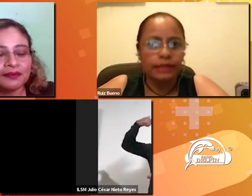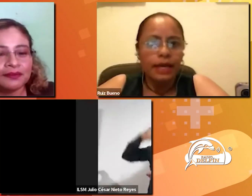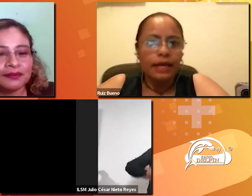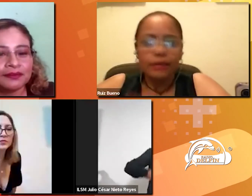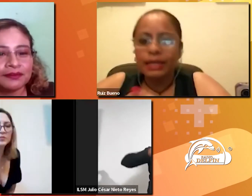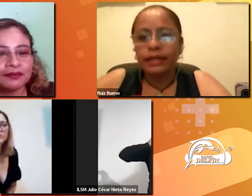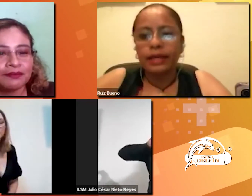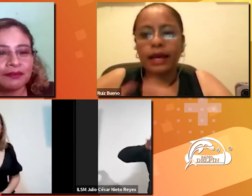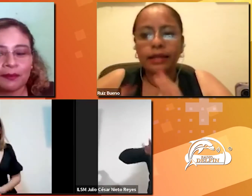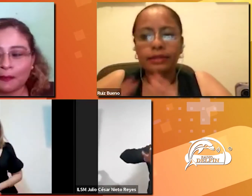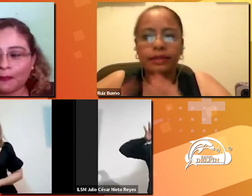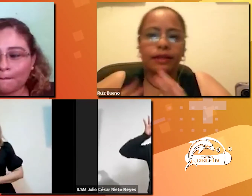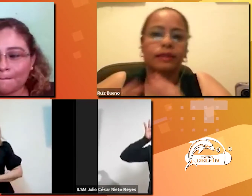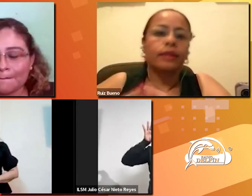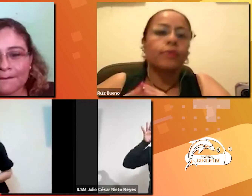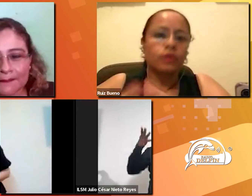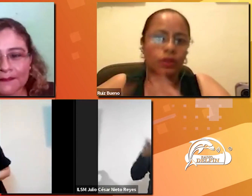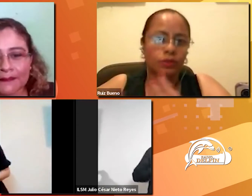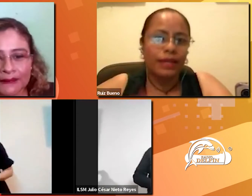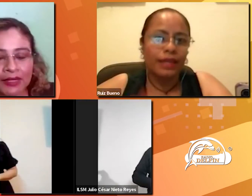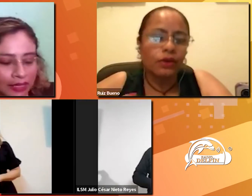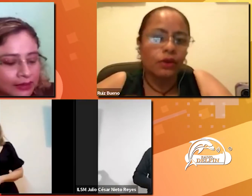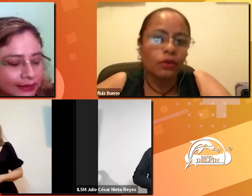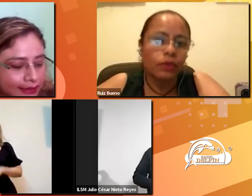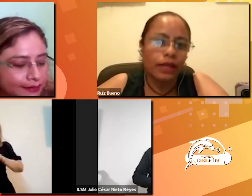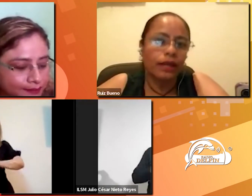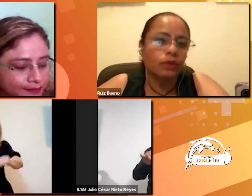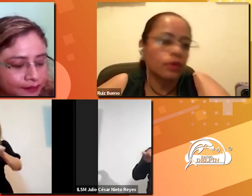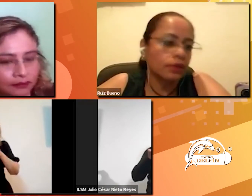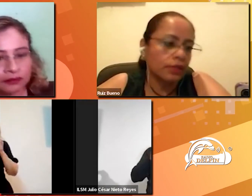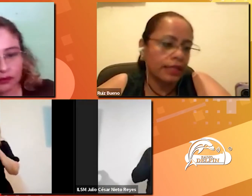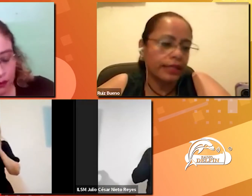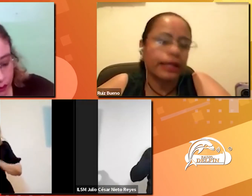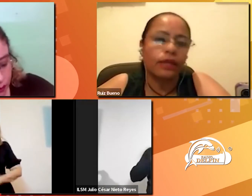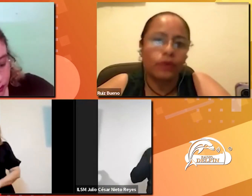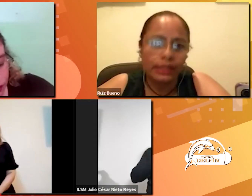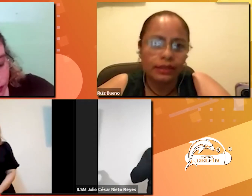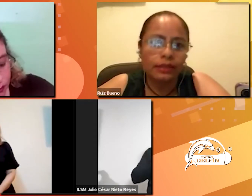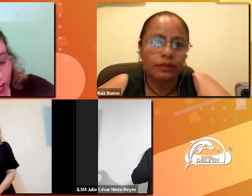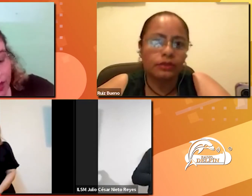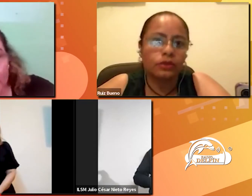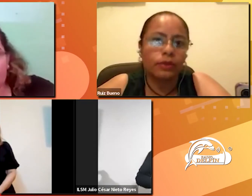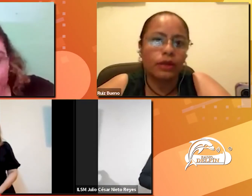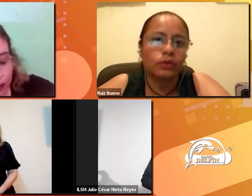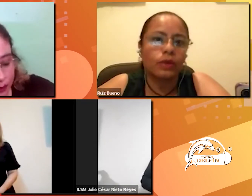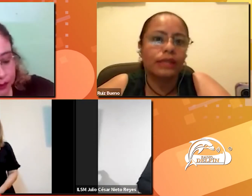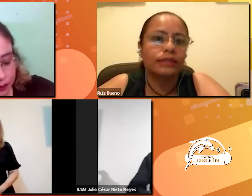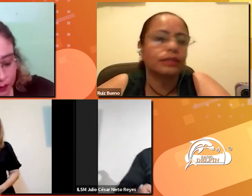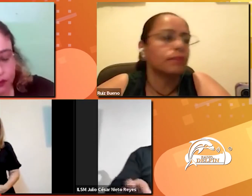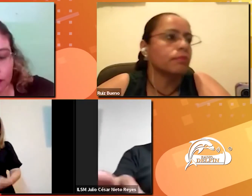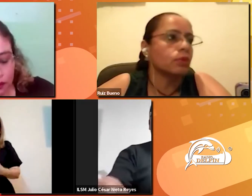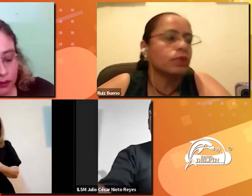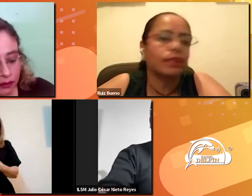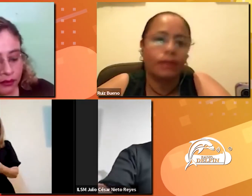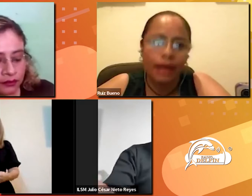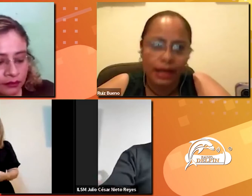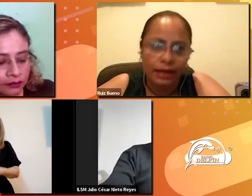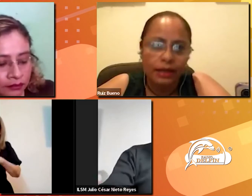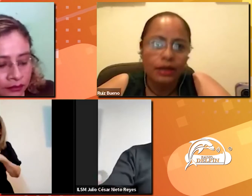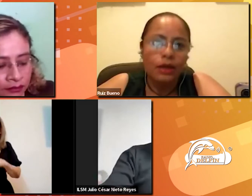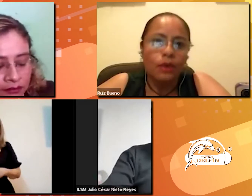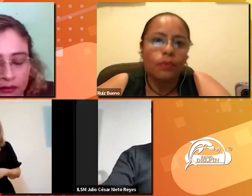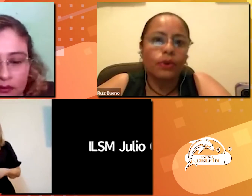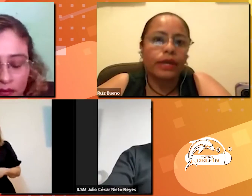Así es. Y mira, Jenny, antes de que el tiempo se nos vaya, yo quiero como dar algunos indicadores sobre los cuales me gusta